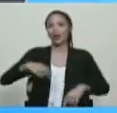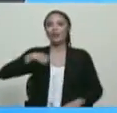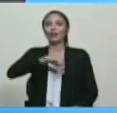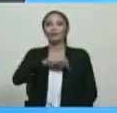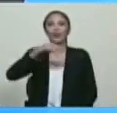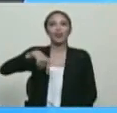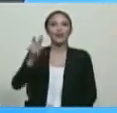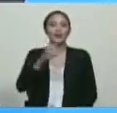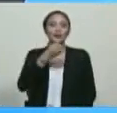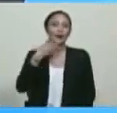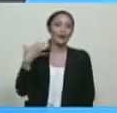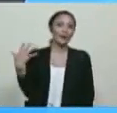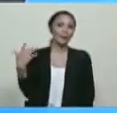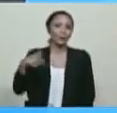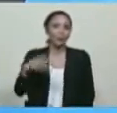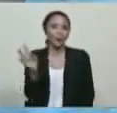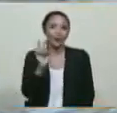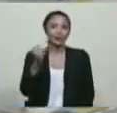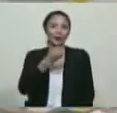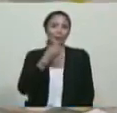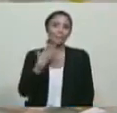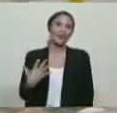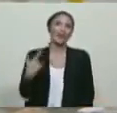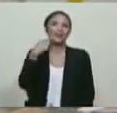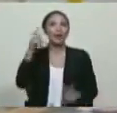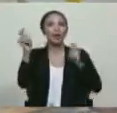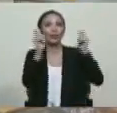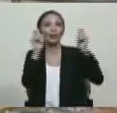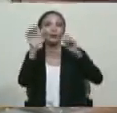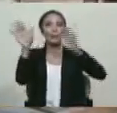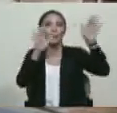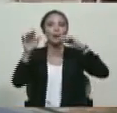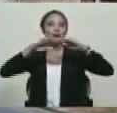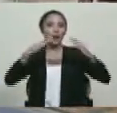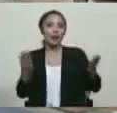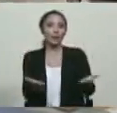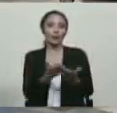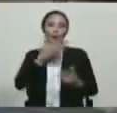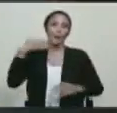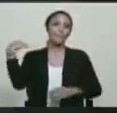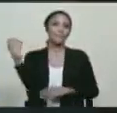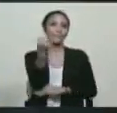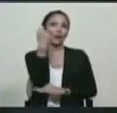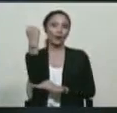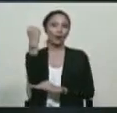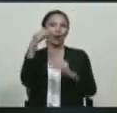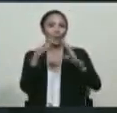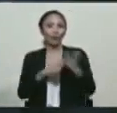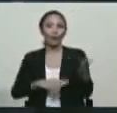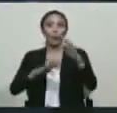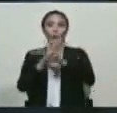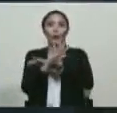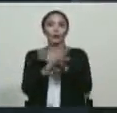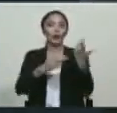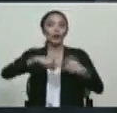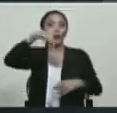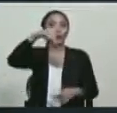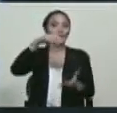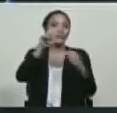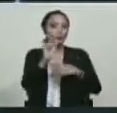es un país orgullo en materia de turismo a nivel mundial. En todos sus cuatro puntos